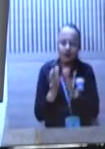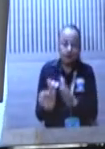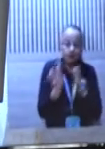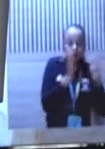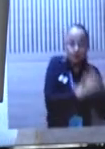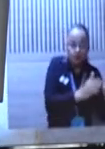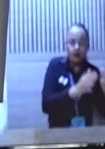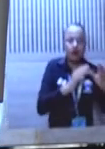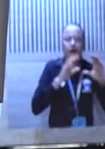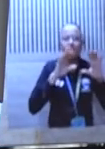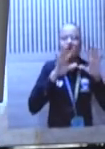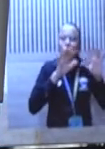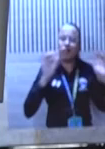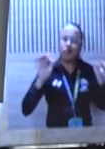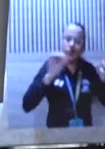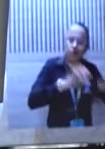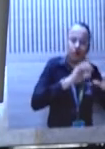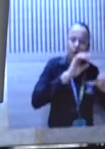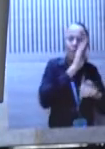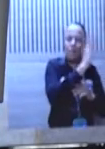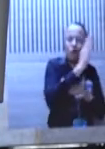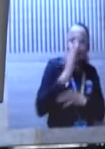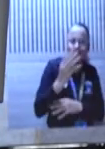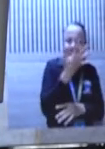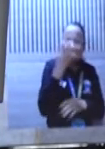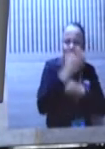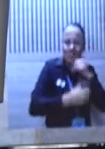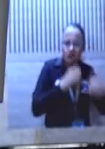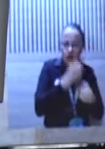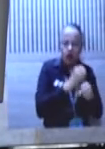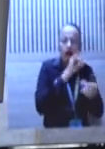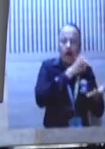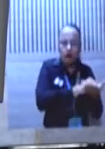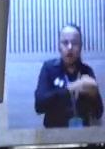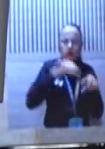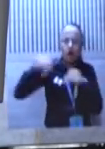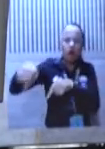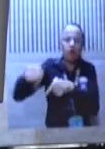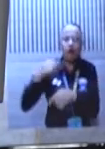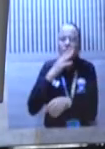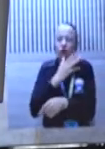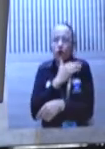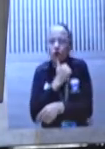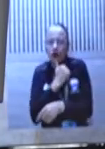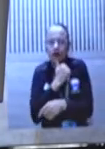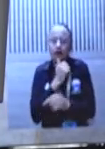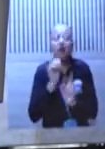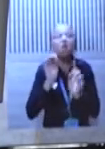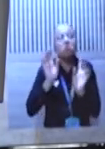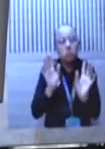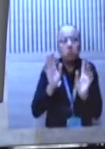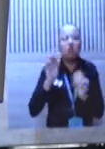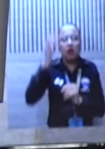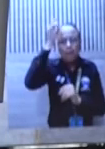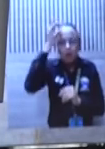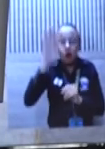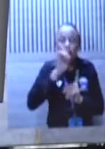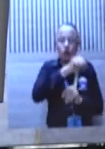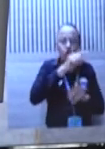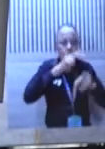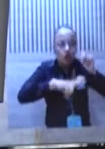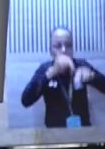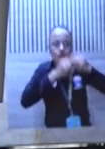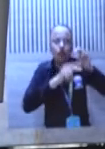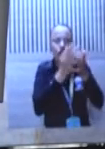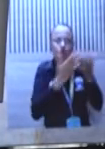de hongos abandonadas que da tristeza ahí no estudia Ninguno de los hijos que hicieron eso pero yo estud ahí esa institución me cambió la vida A